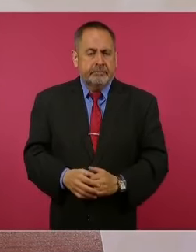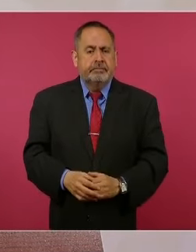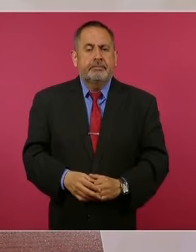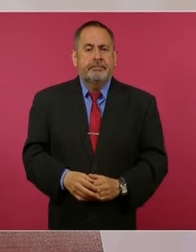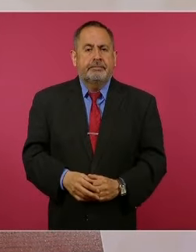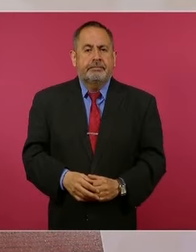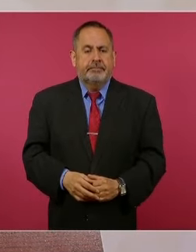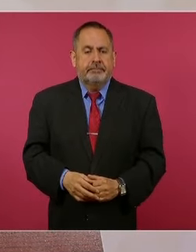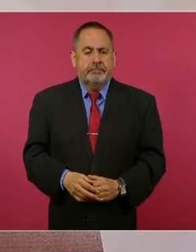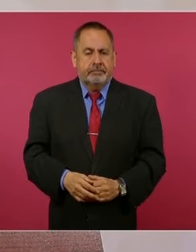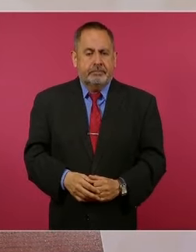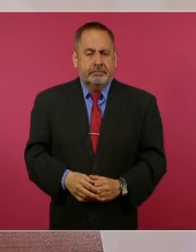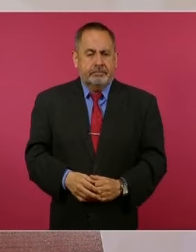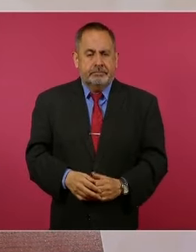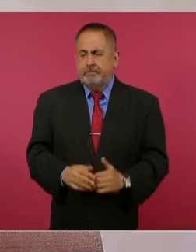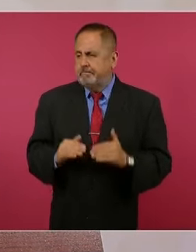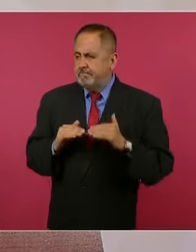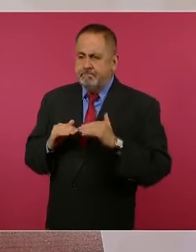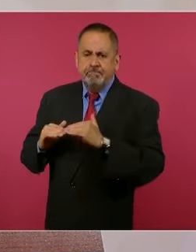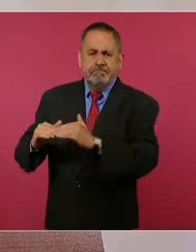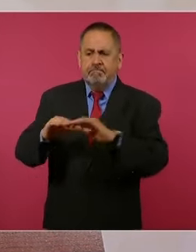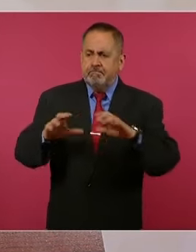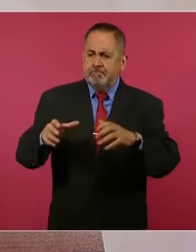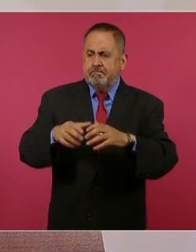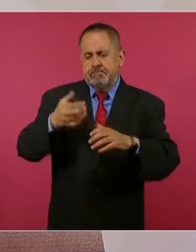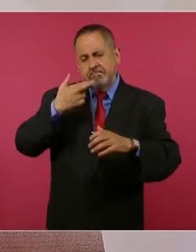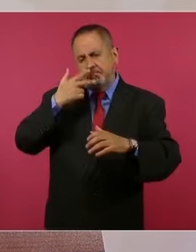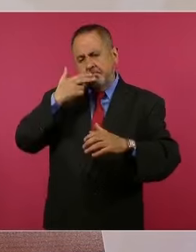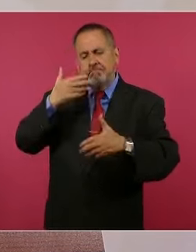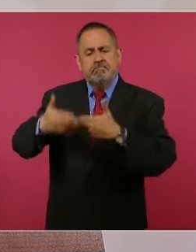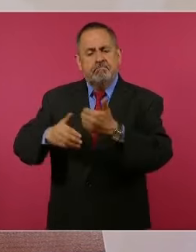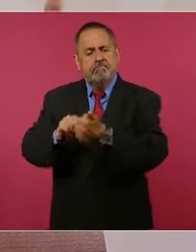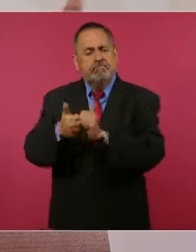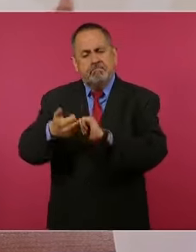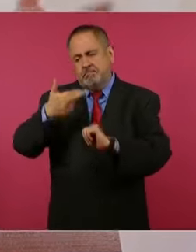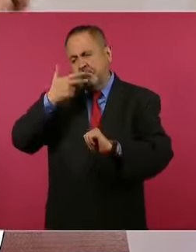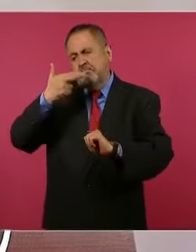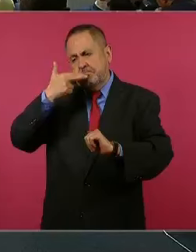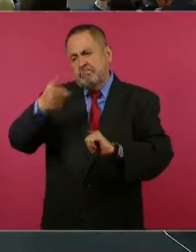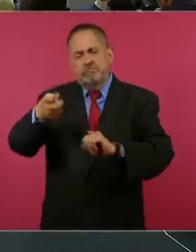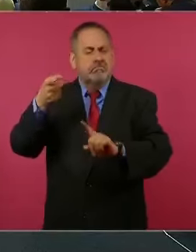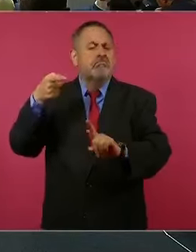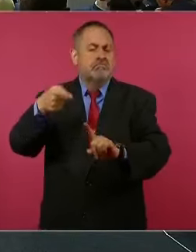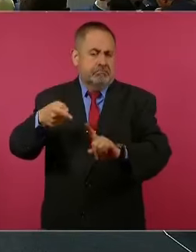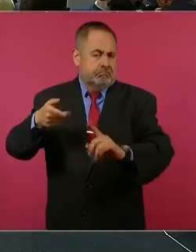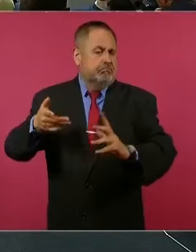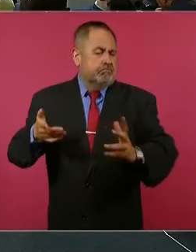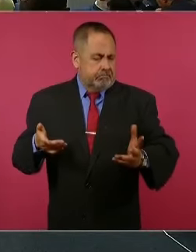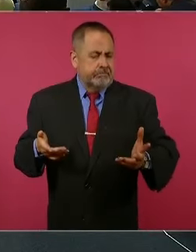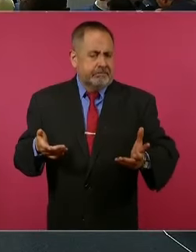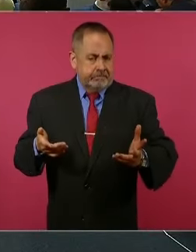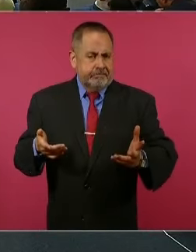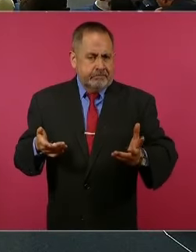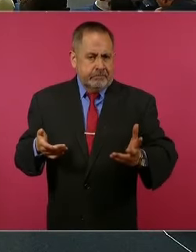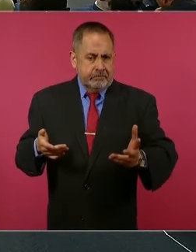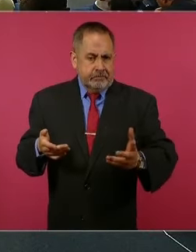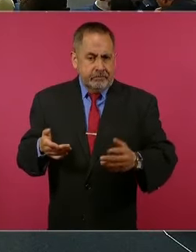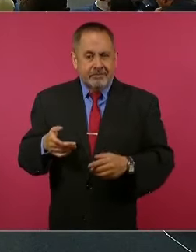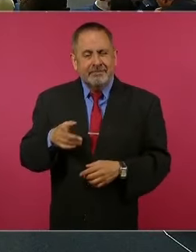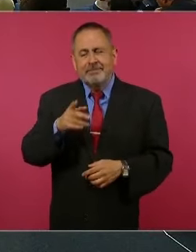racismo tener una sociedad mejor y que no haya dos